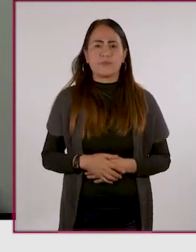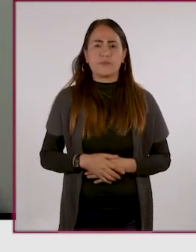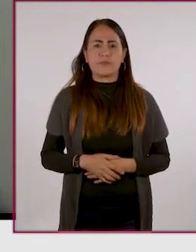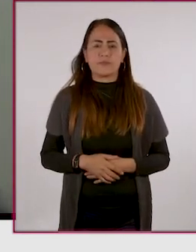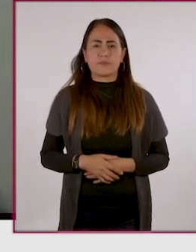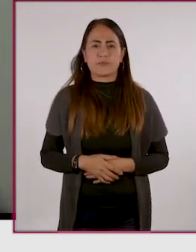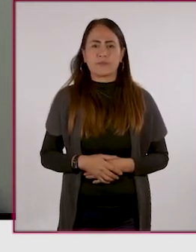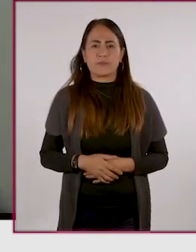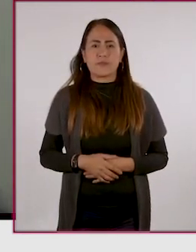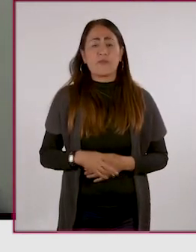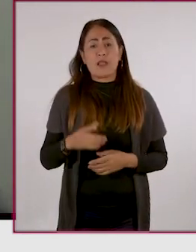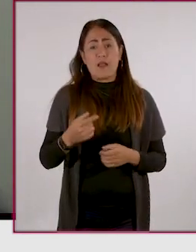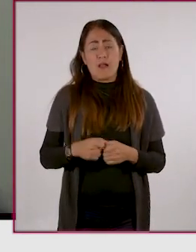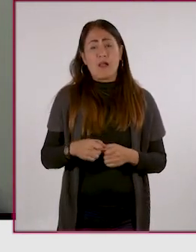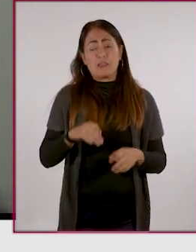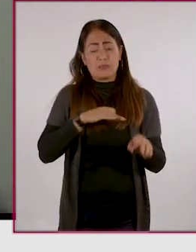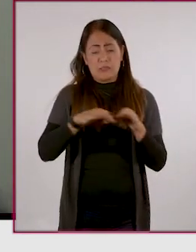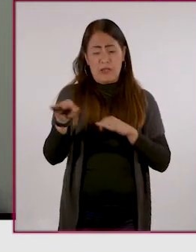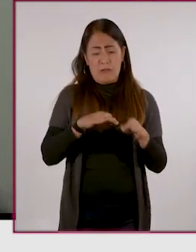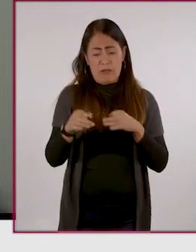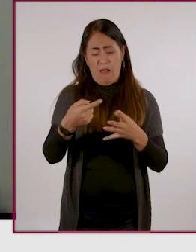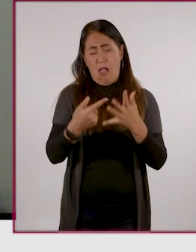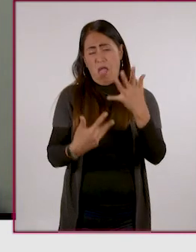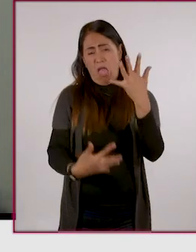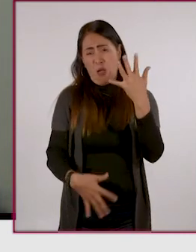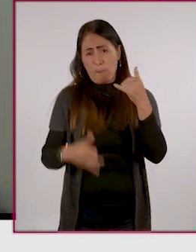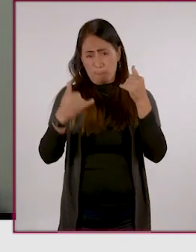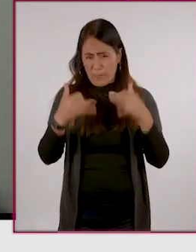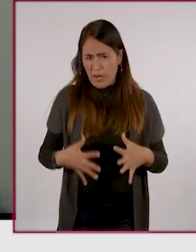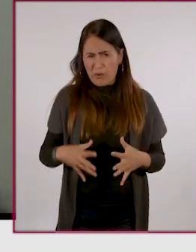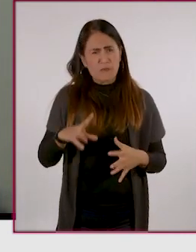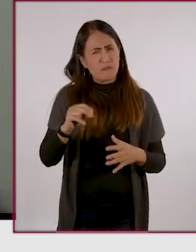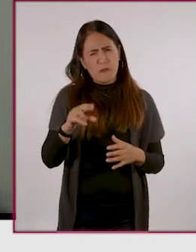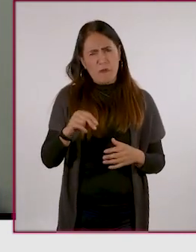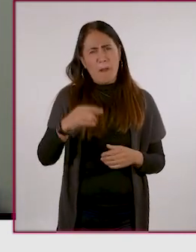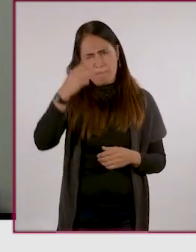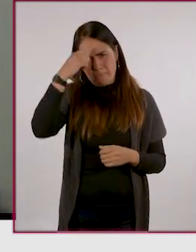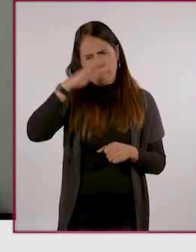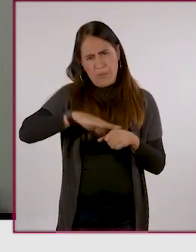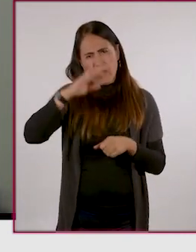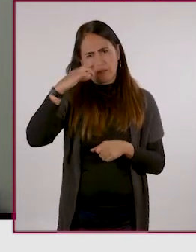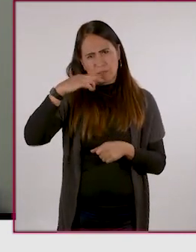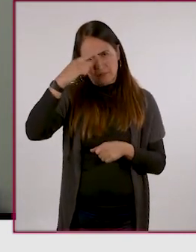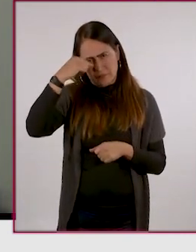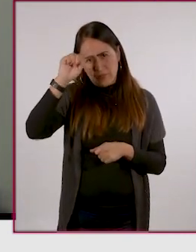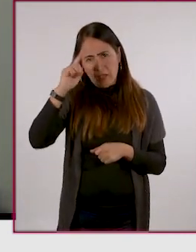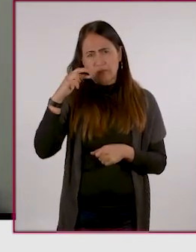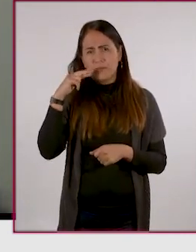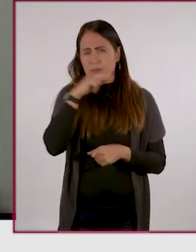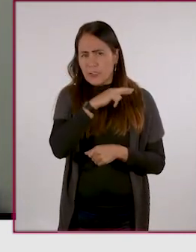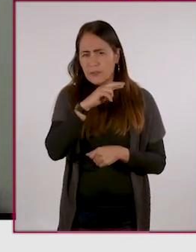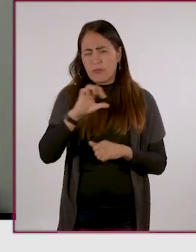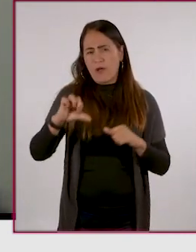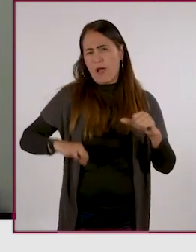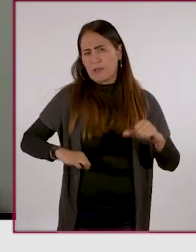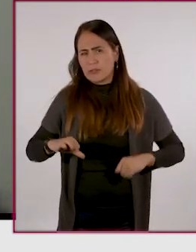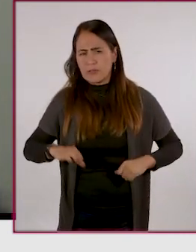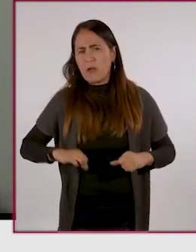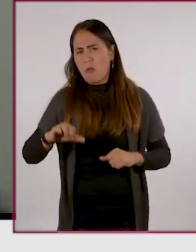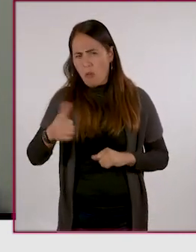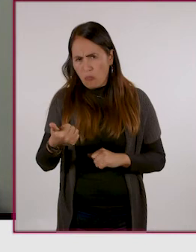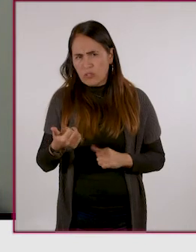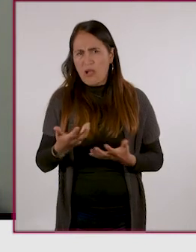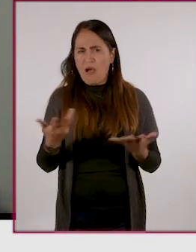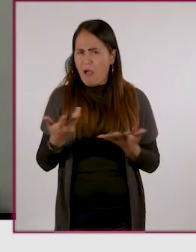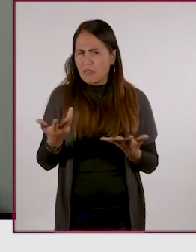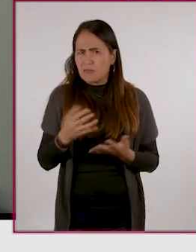al momento en que simplificamos el trabajo cotidiano, bueno, nos permite tiempo para otras actividades, ¿no? Entonces, yo sí